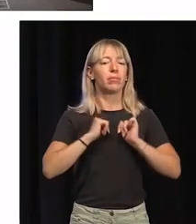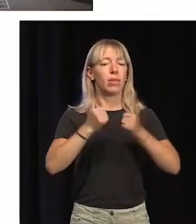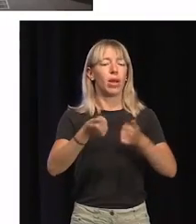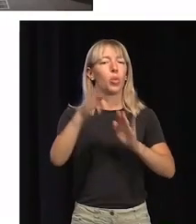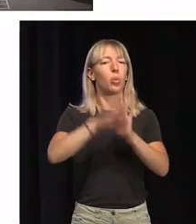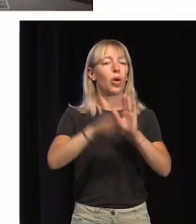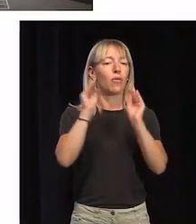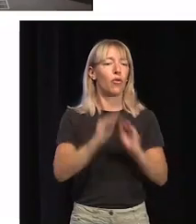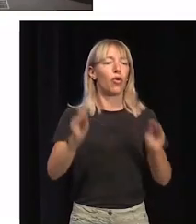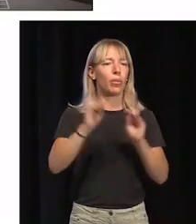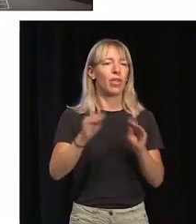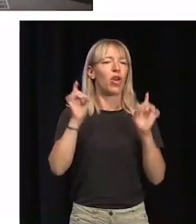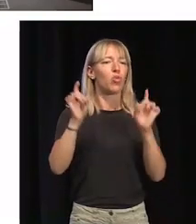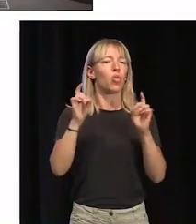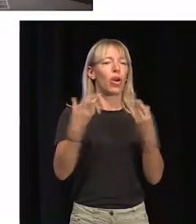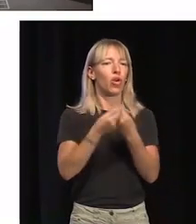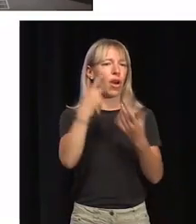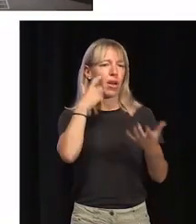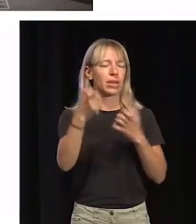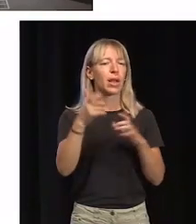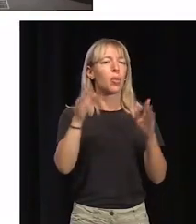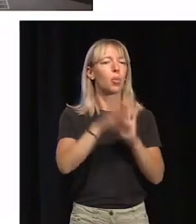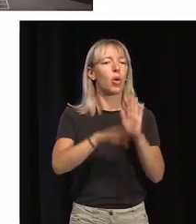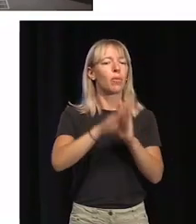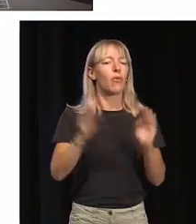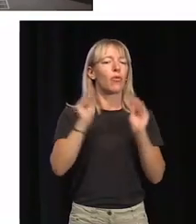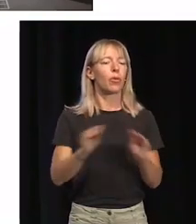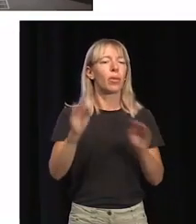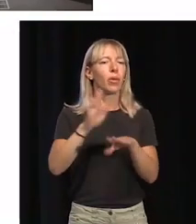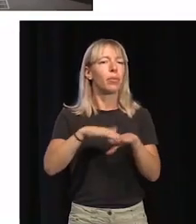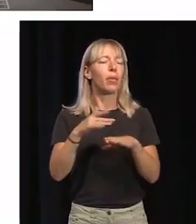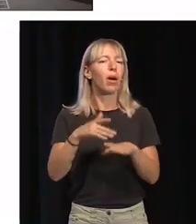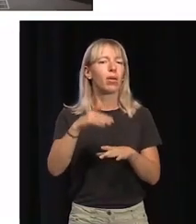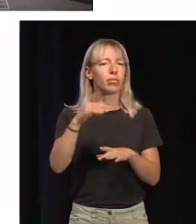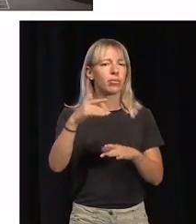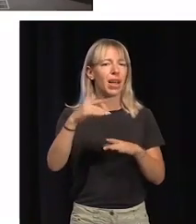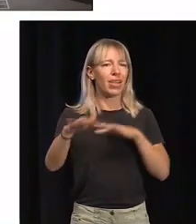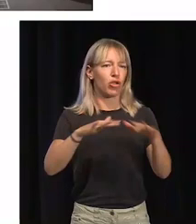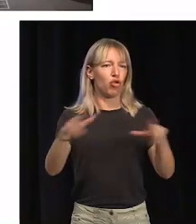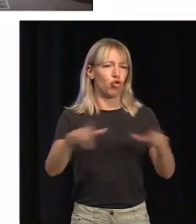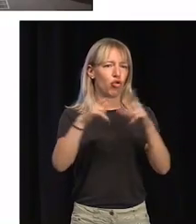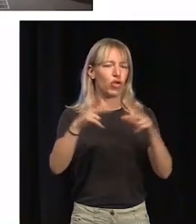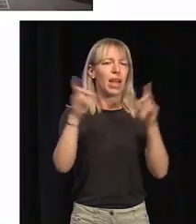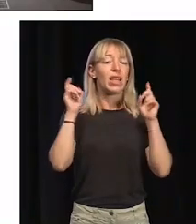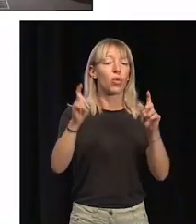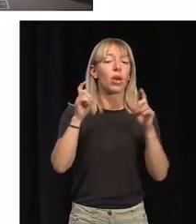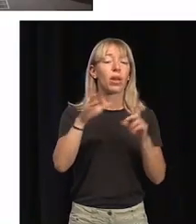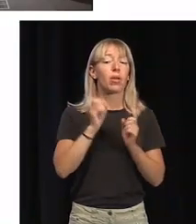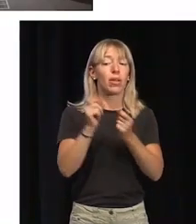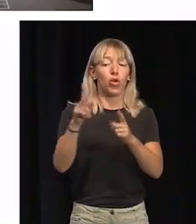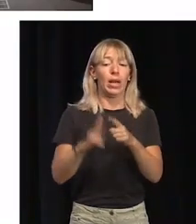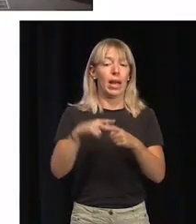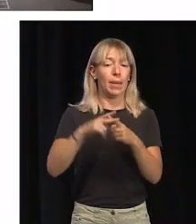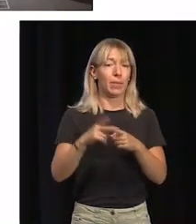de formación Educa con el Arte, un programa de formación destinado a profesionales de la acción social y a la acción educativa para darles